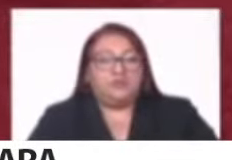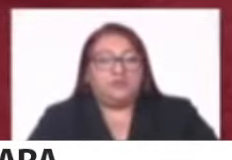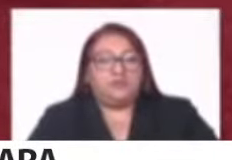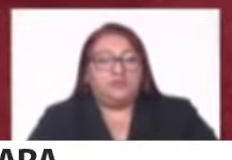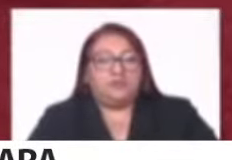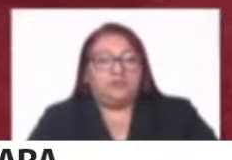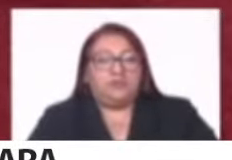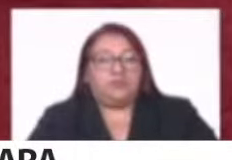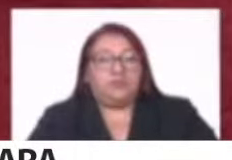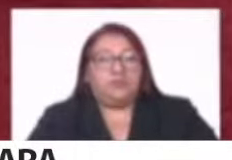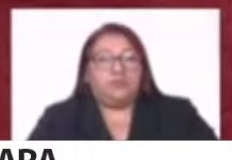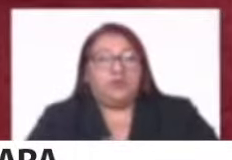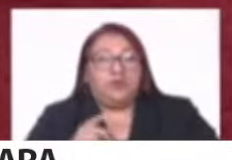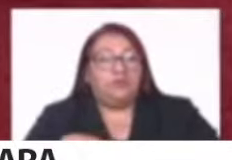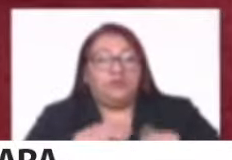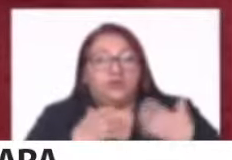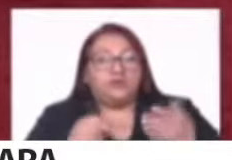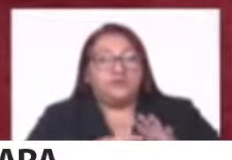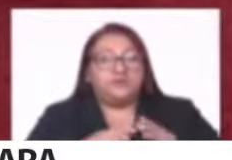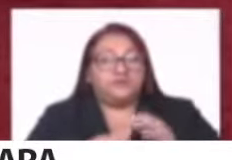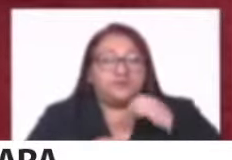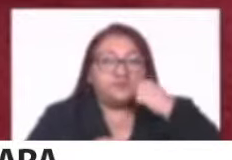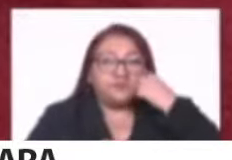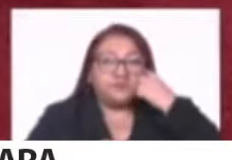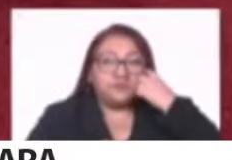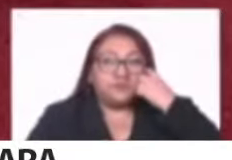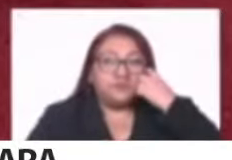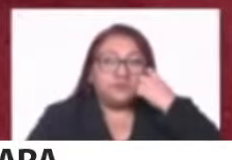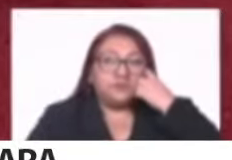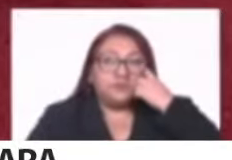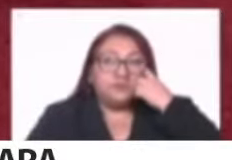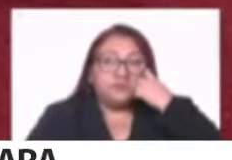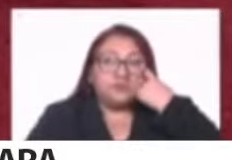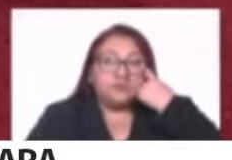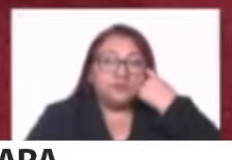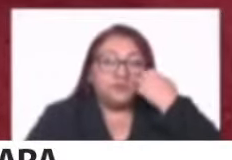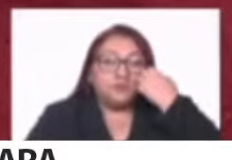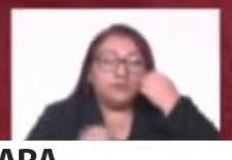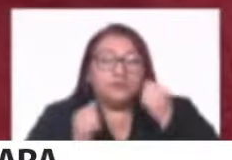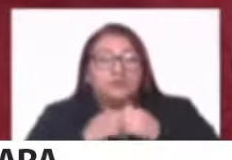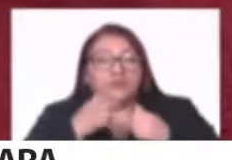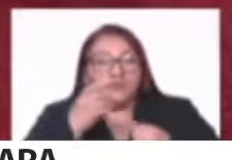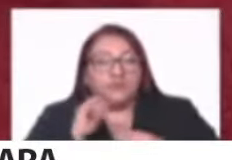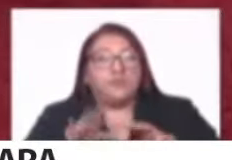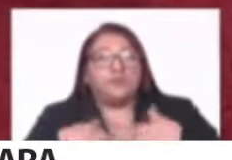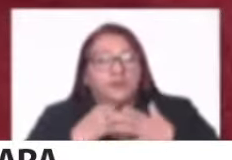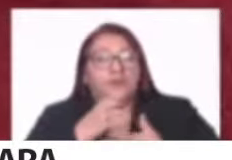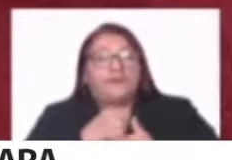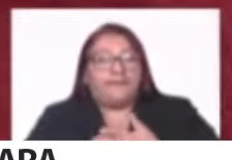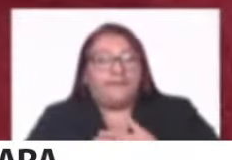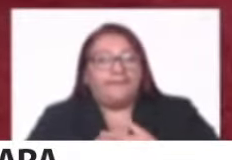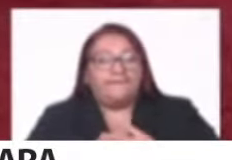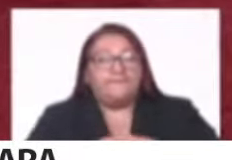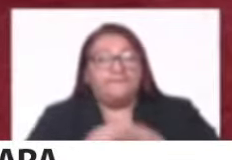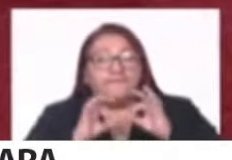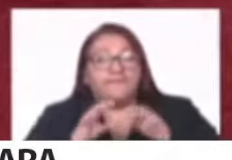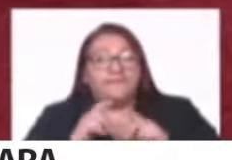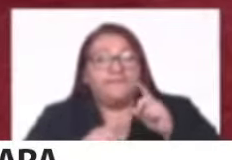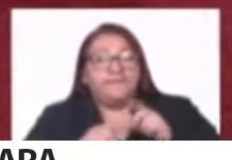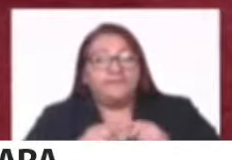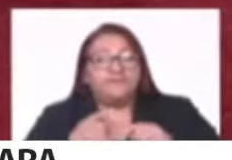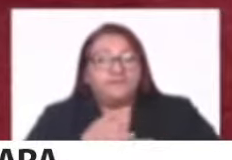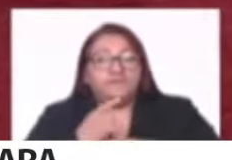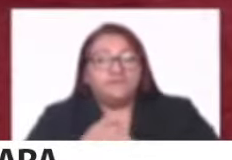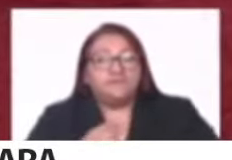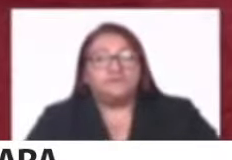Esto permitirá garantizar la reactivación de obras públicas paralizadas con la finalidad de reducir los riesgos de pérdidas y